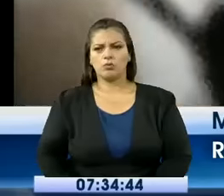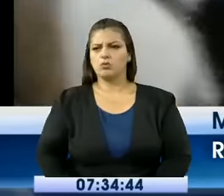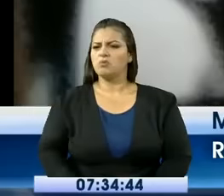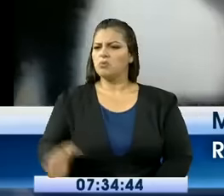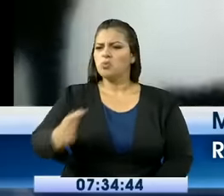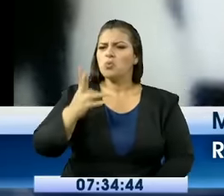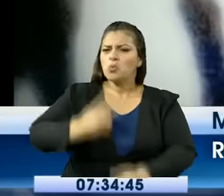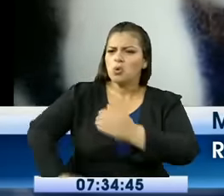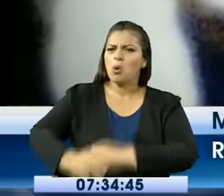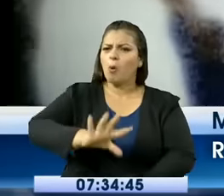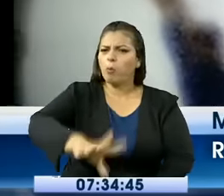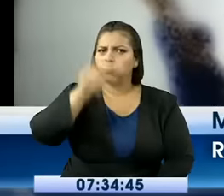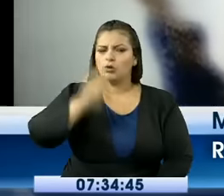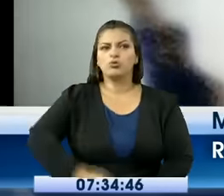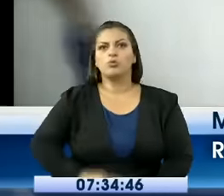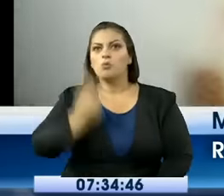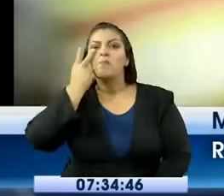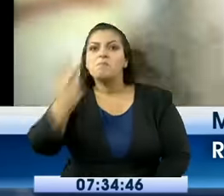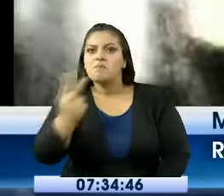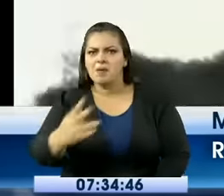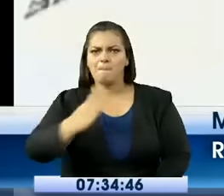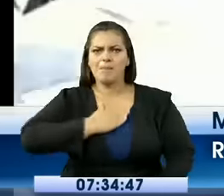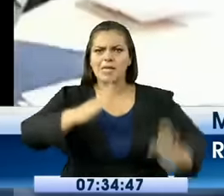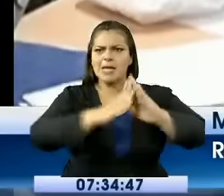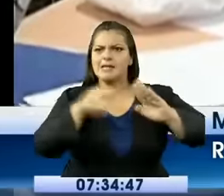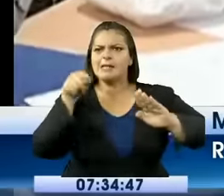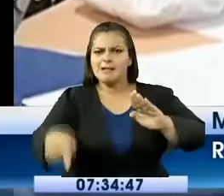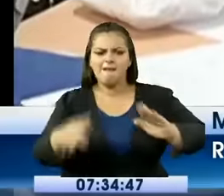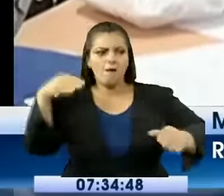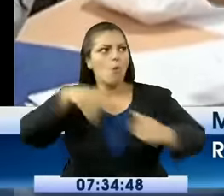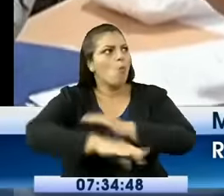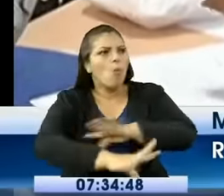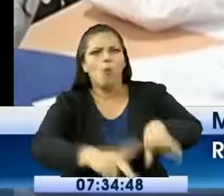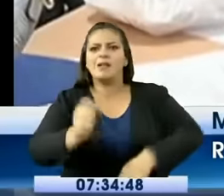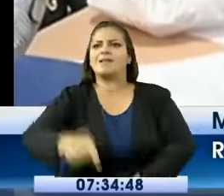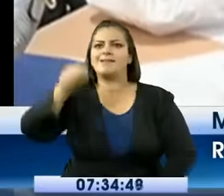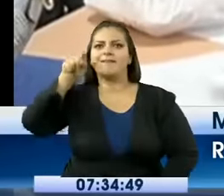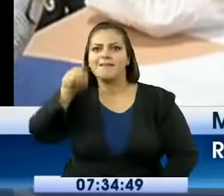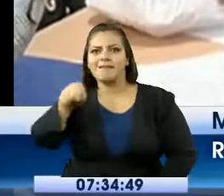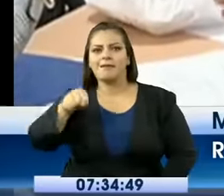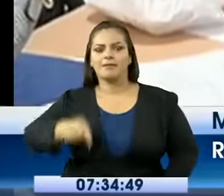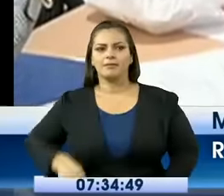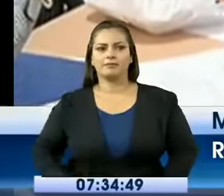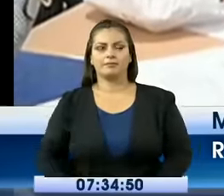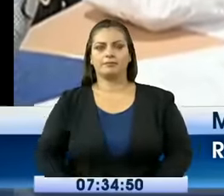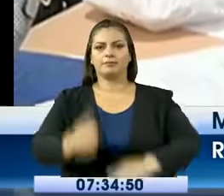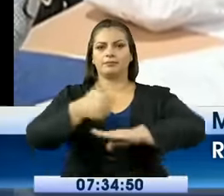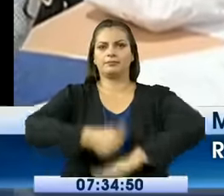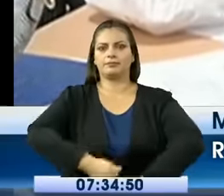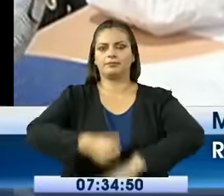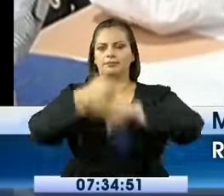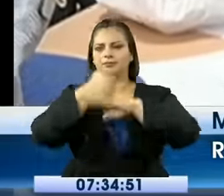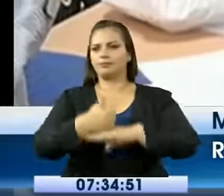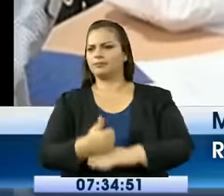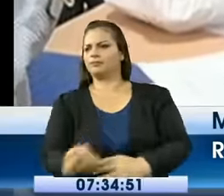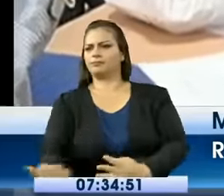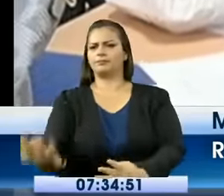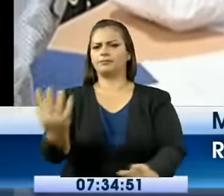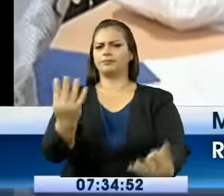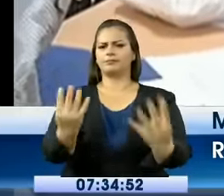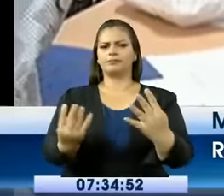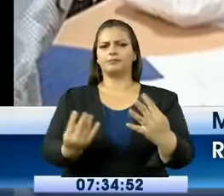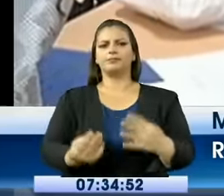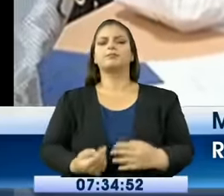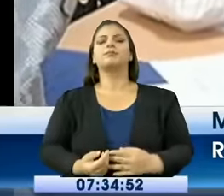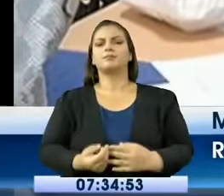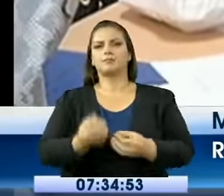pie. Y saben que yo lo vi adentro de mi casa. Yo lo vi. Por su parte, la autoridad que tomó conocimiento de este caso indicó cuál es el procedimiento